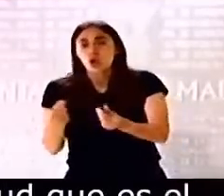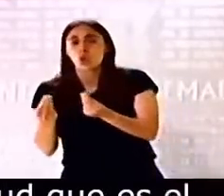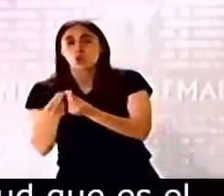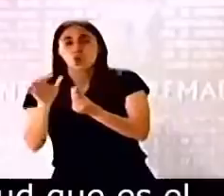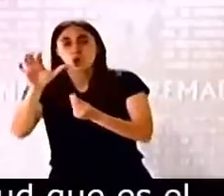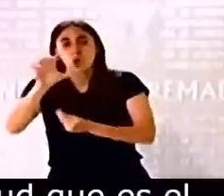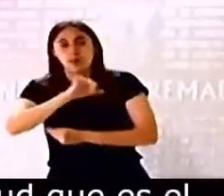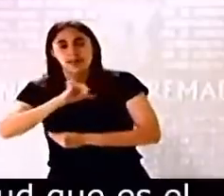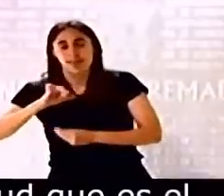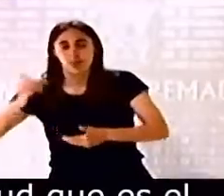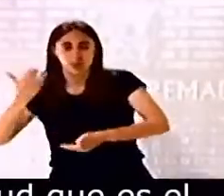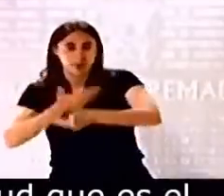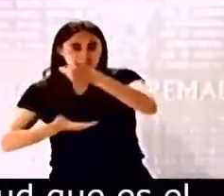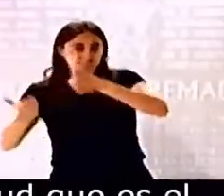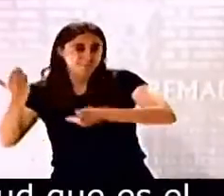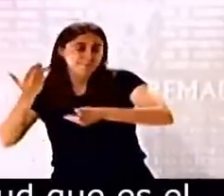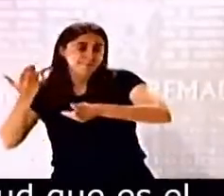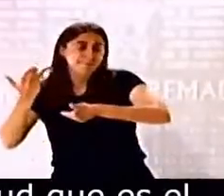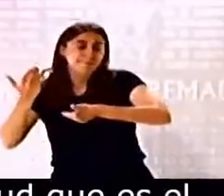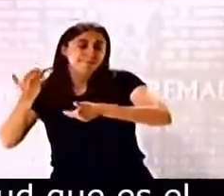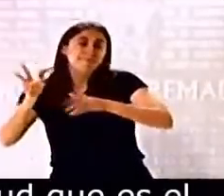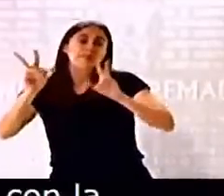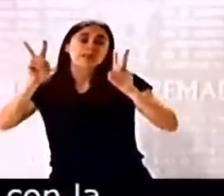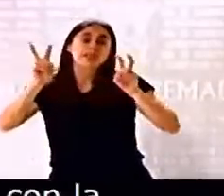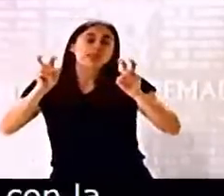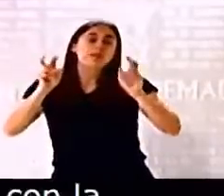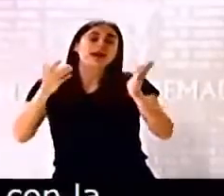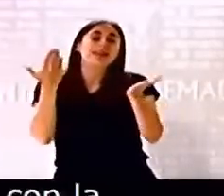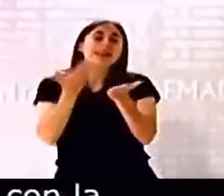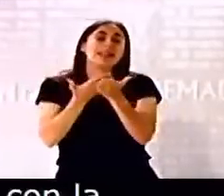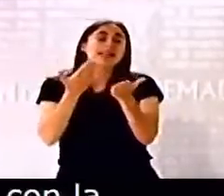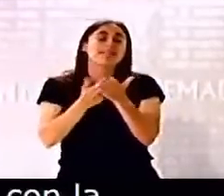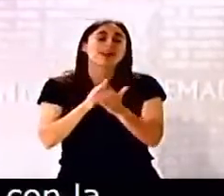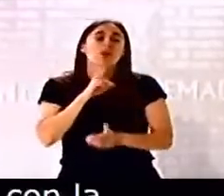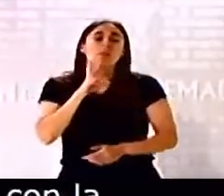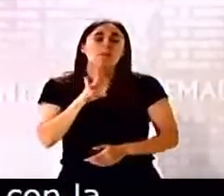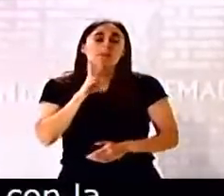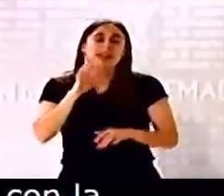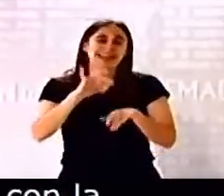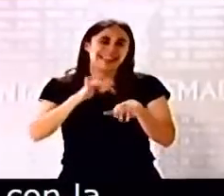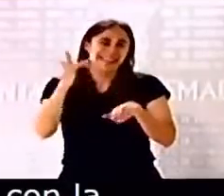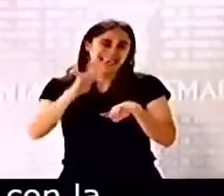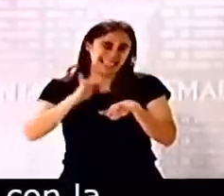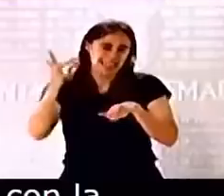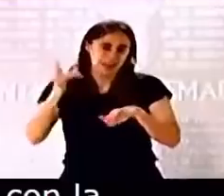autónomas con respecto al certificado verde digital.